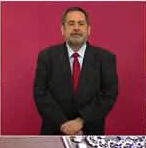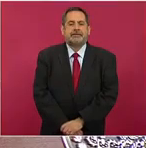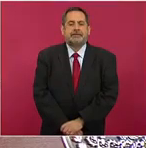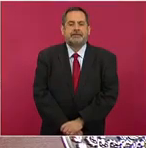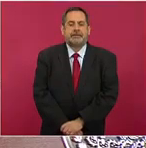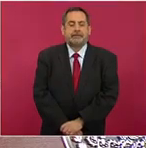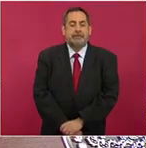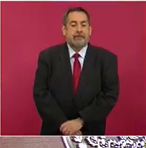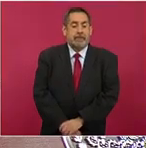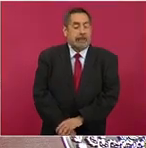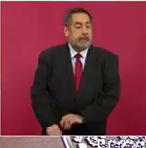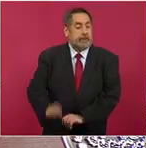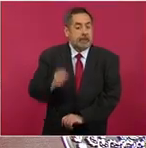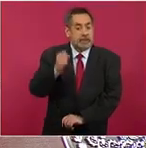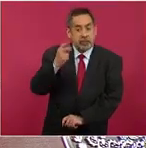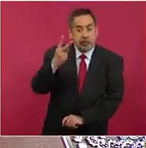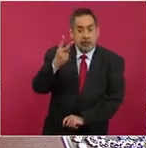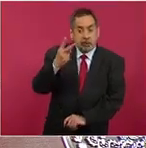dos meses,